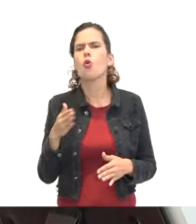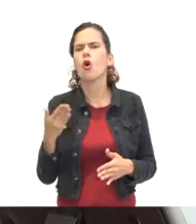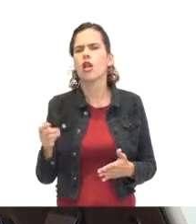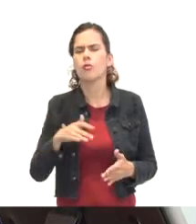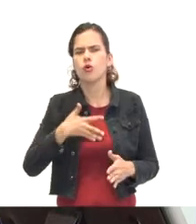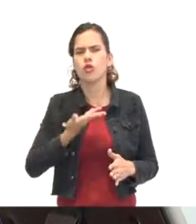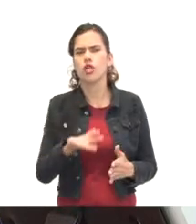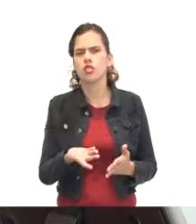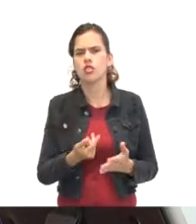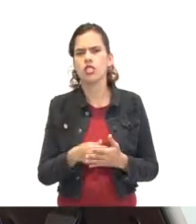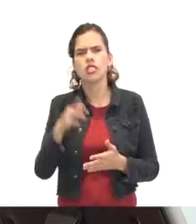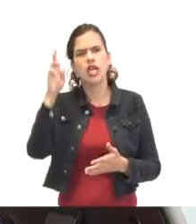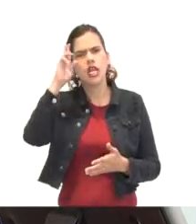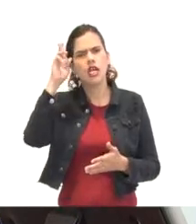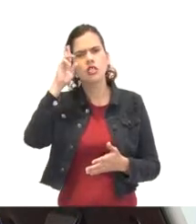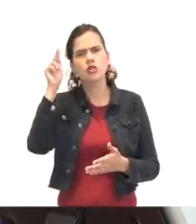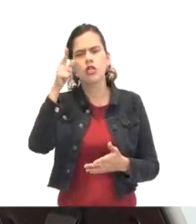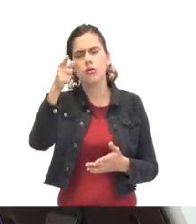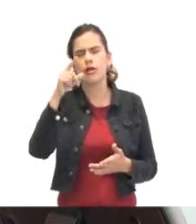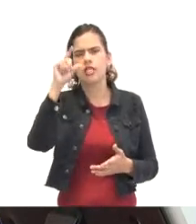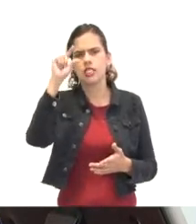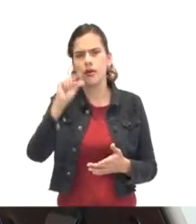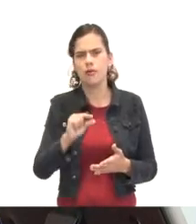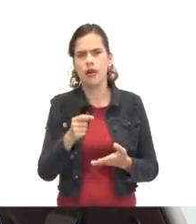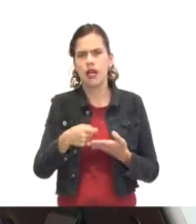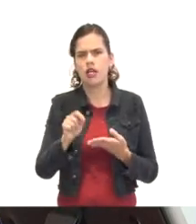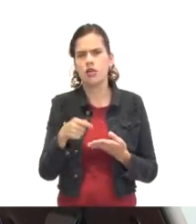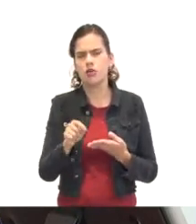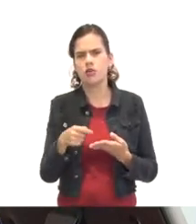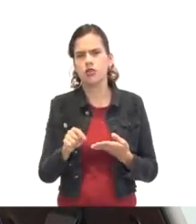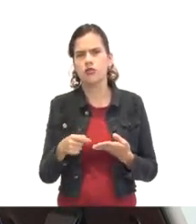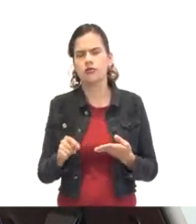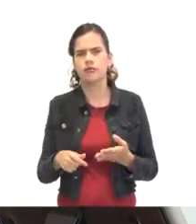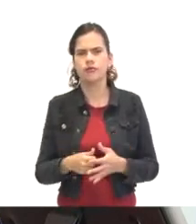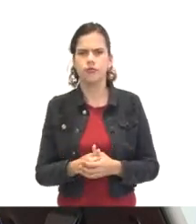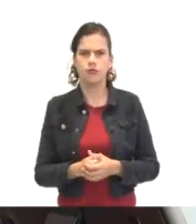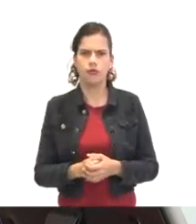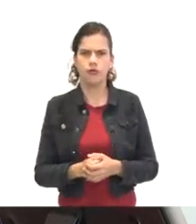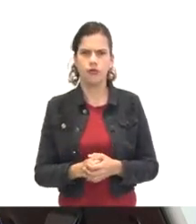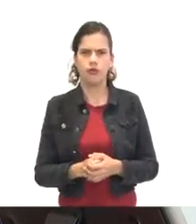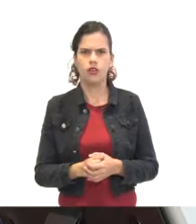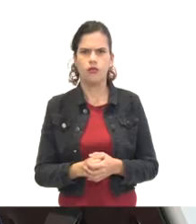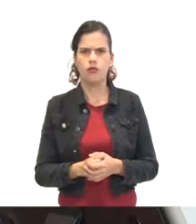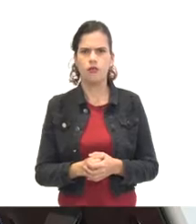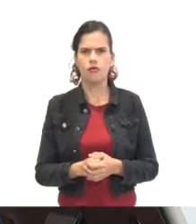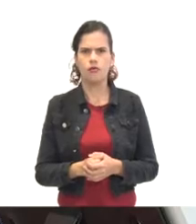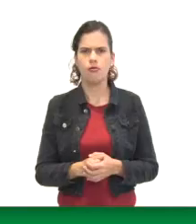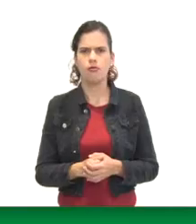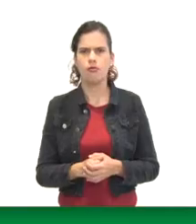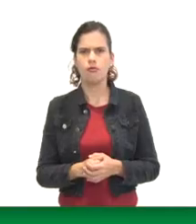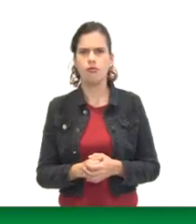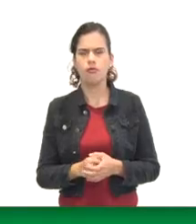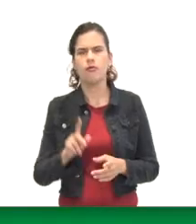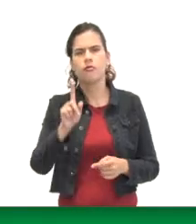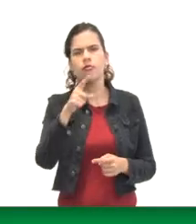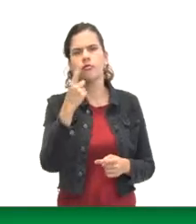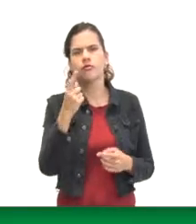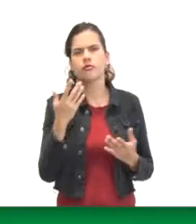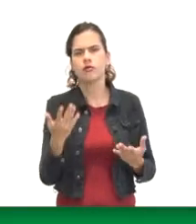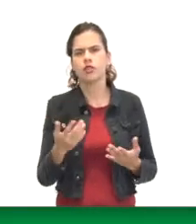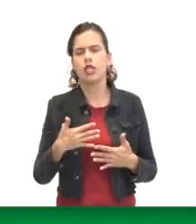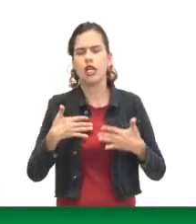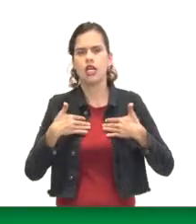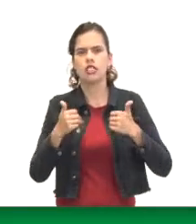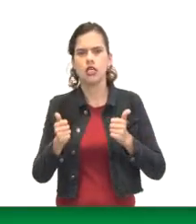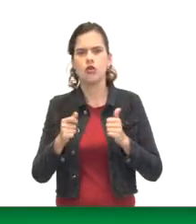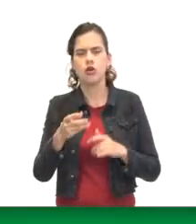ser esas razones para ese bajo rendimiento escolar o esas razones que podrían causar ese bajo rendimiento escolar. Lo primero sería la